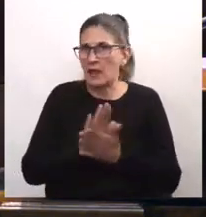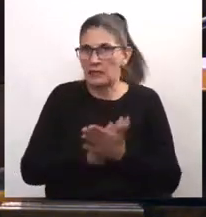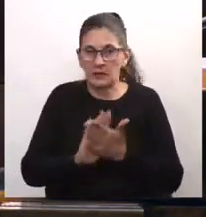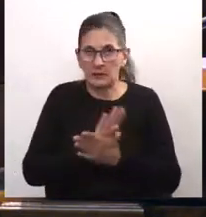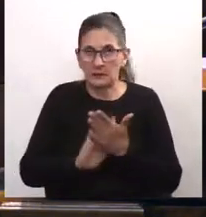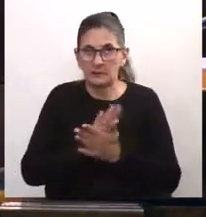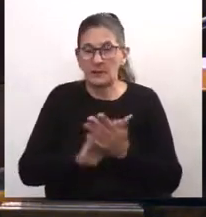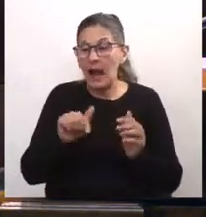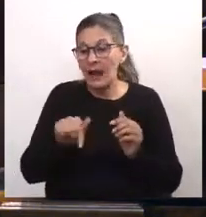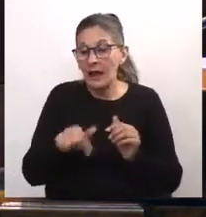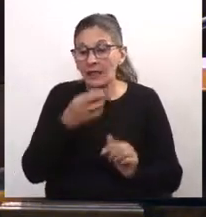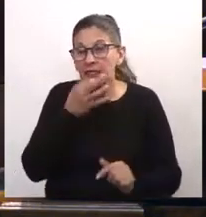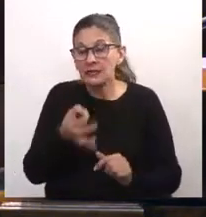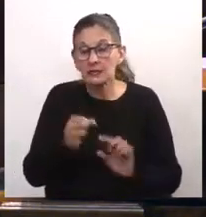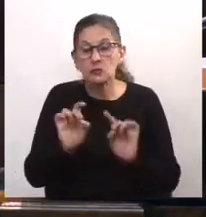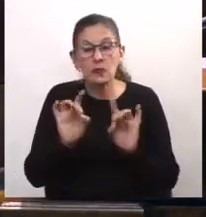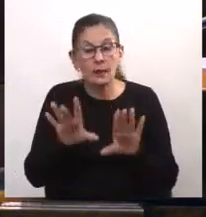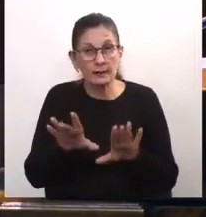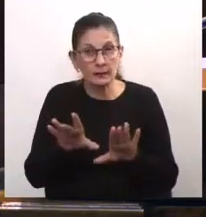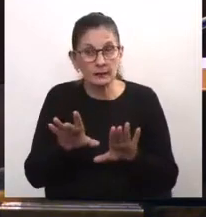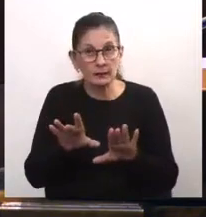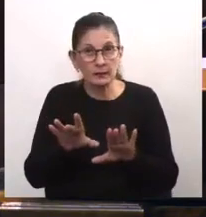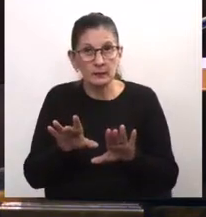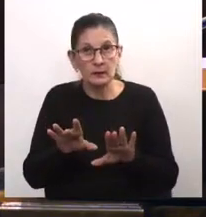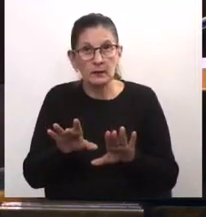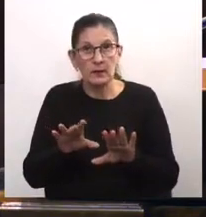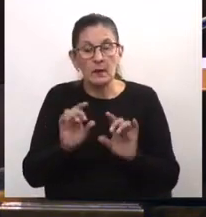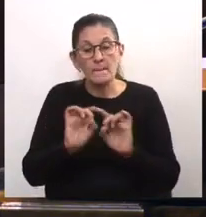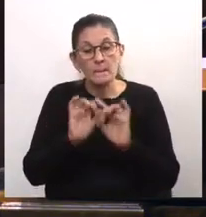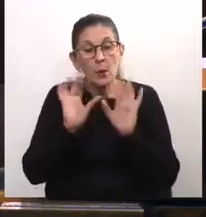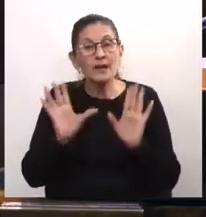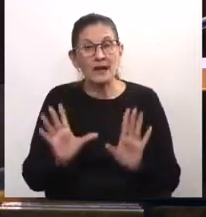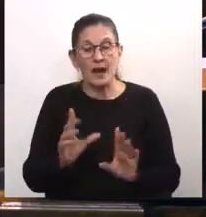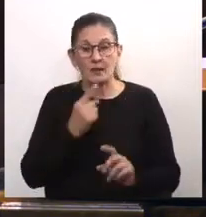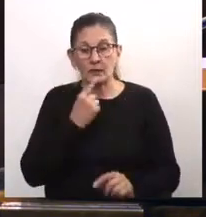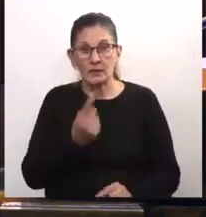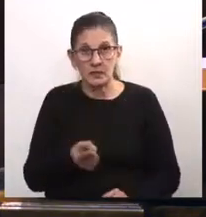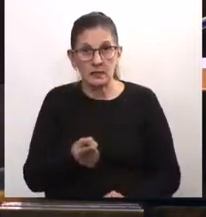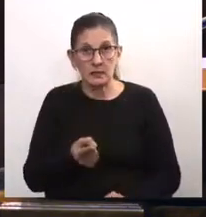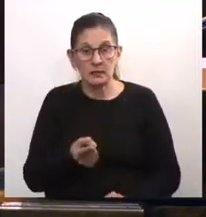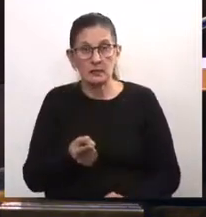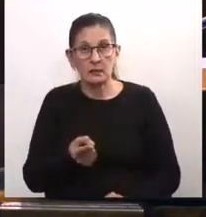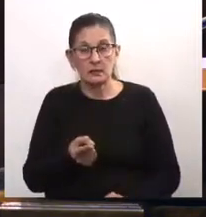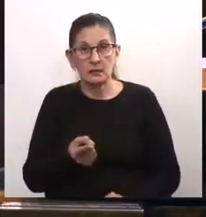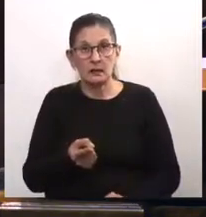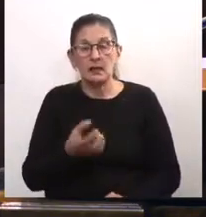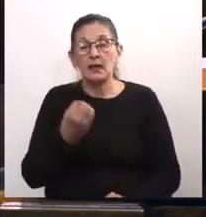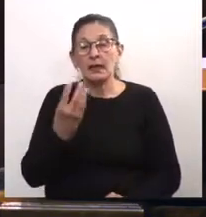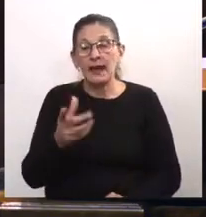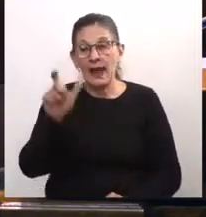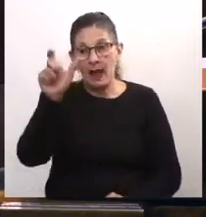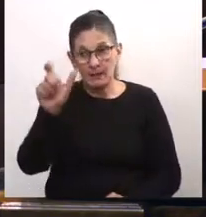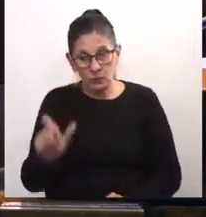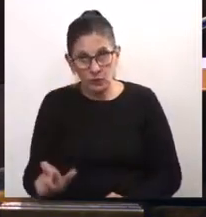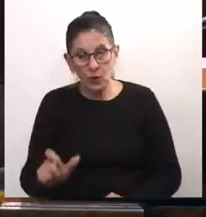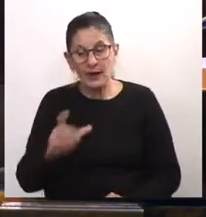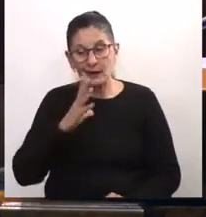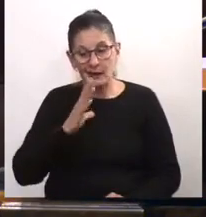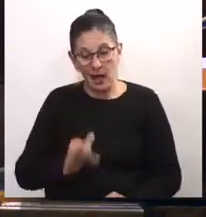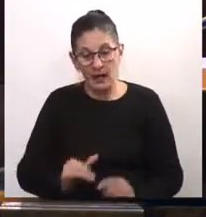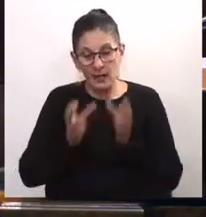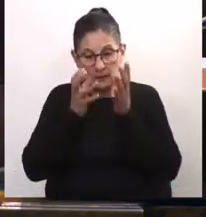nada. Acá lo que dice claramente, muy claramente lo dice, que la persona que se encuentre